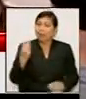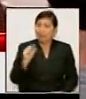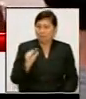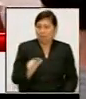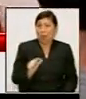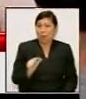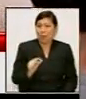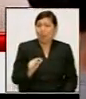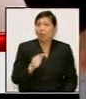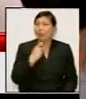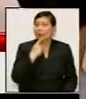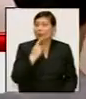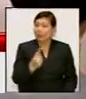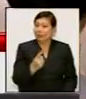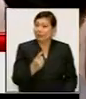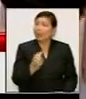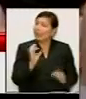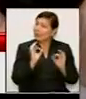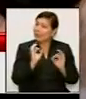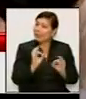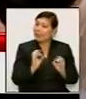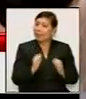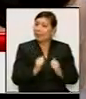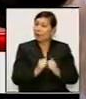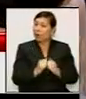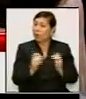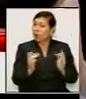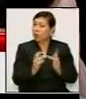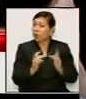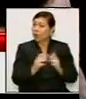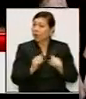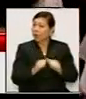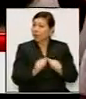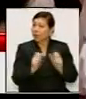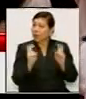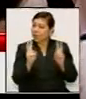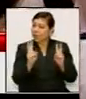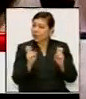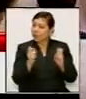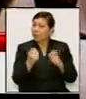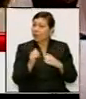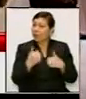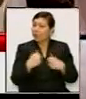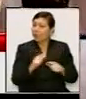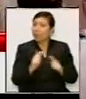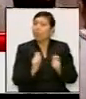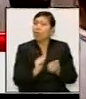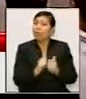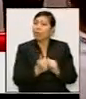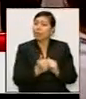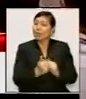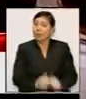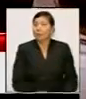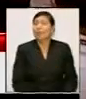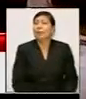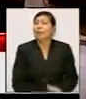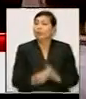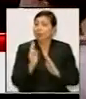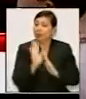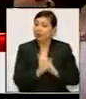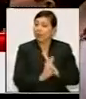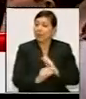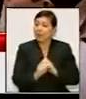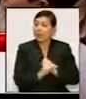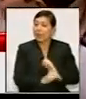cual la actualización y el estar siempre en contacto permanente con el tema le permitió convertirse en un referente a nivel